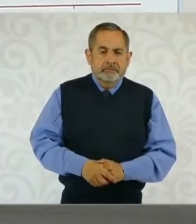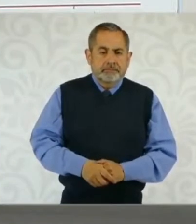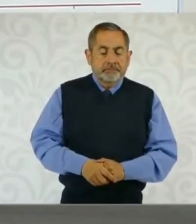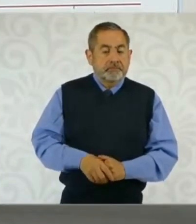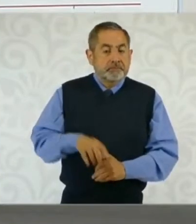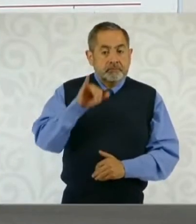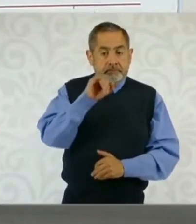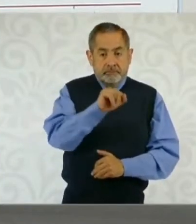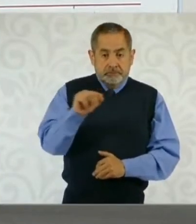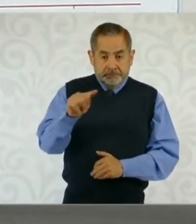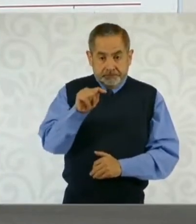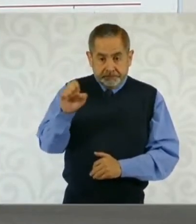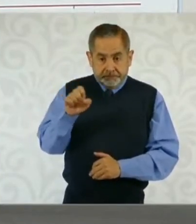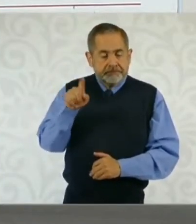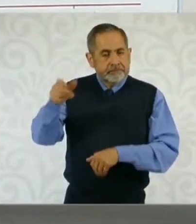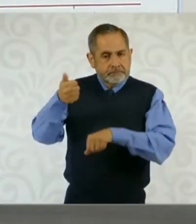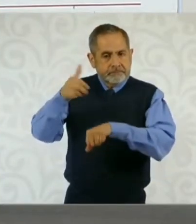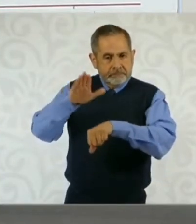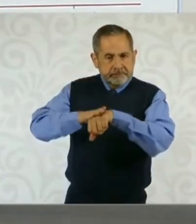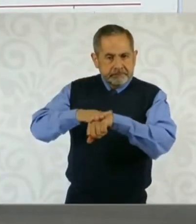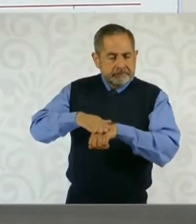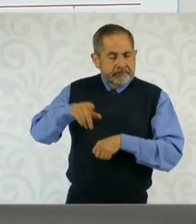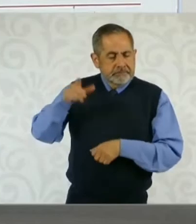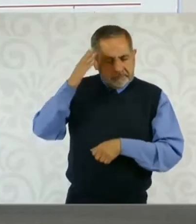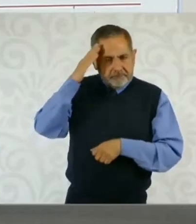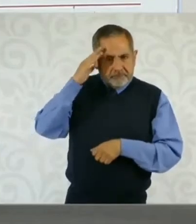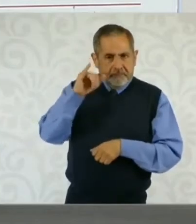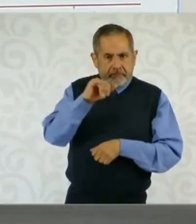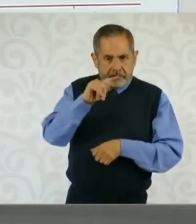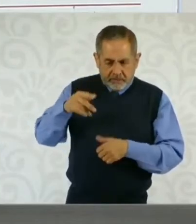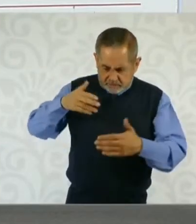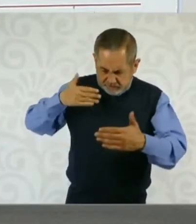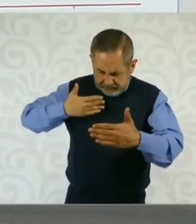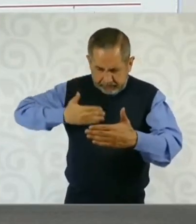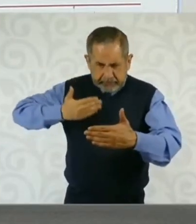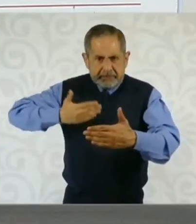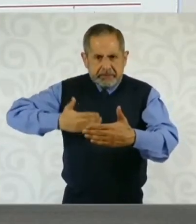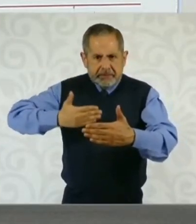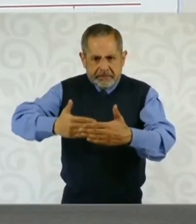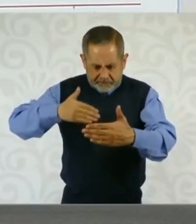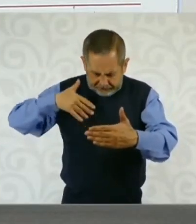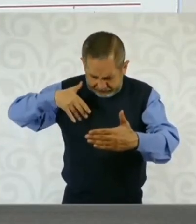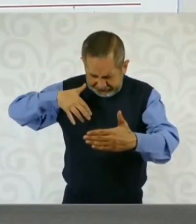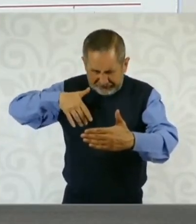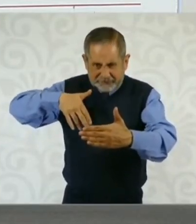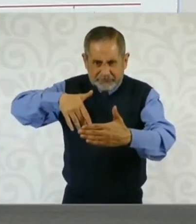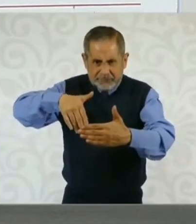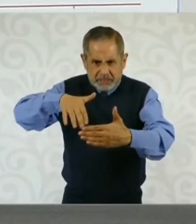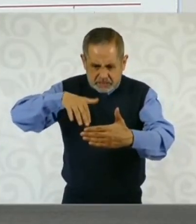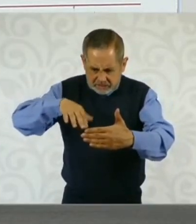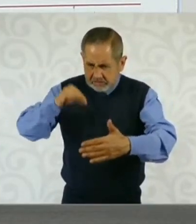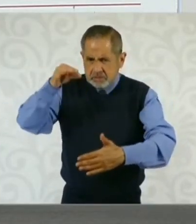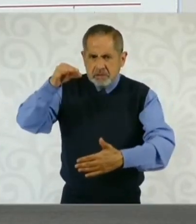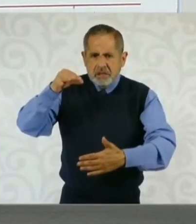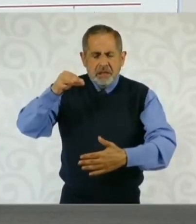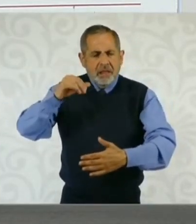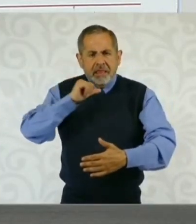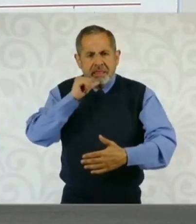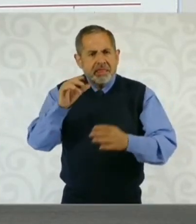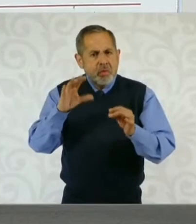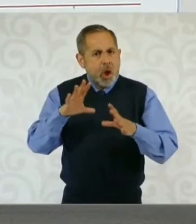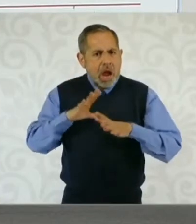En los archivos de las direcciones administrativa y jurídica del ISSSTE no